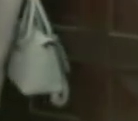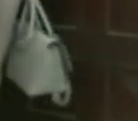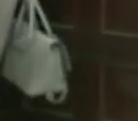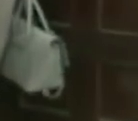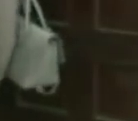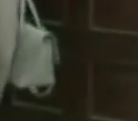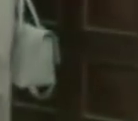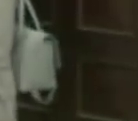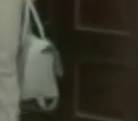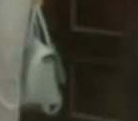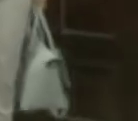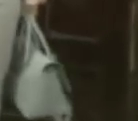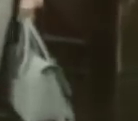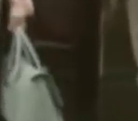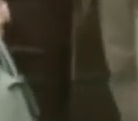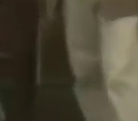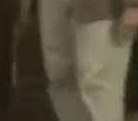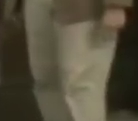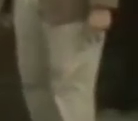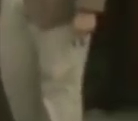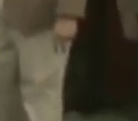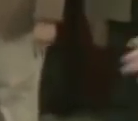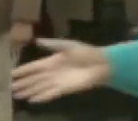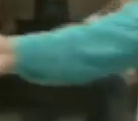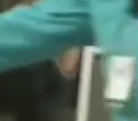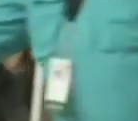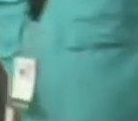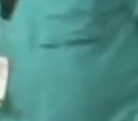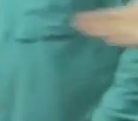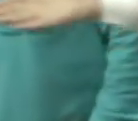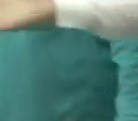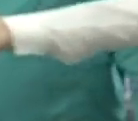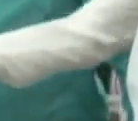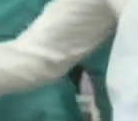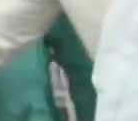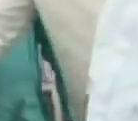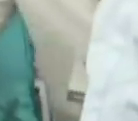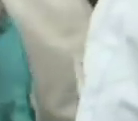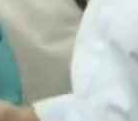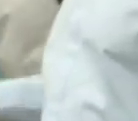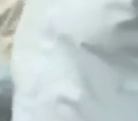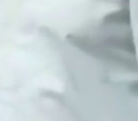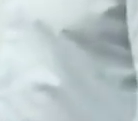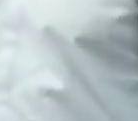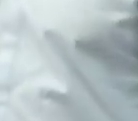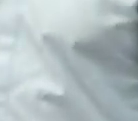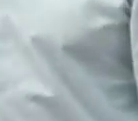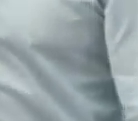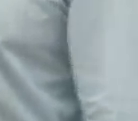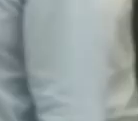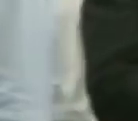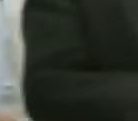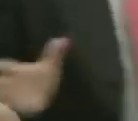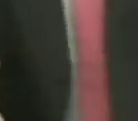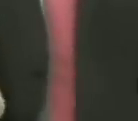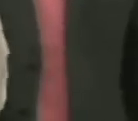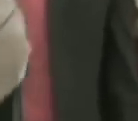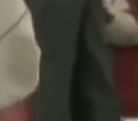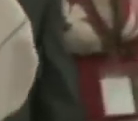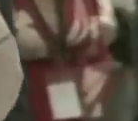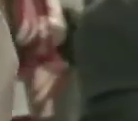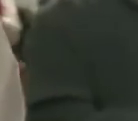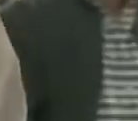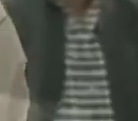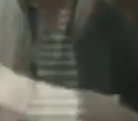Iniciamos esta transmisión desde el Salón Ezequiel Zamora en el Palacio Blanco a propósito del Encuentro Latinoamericano